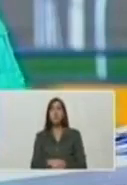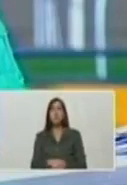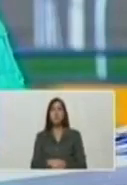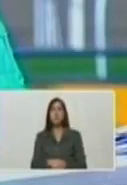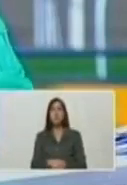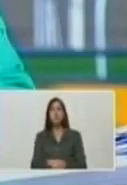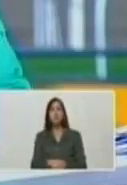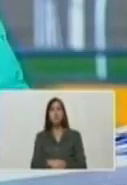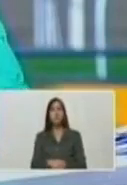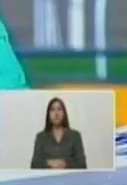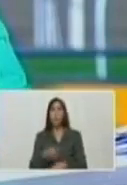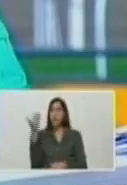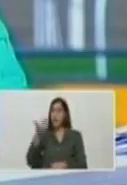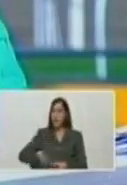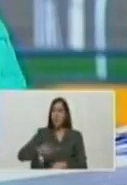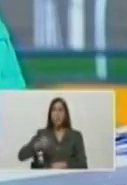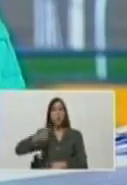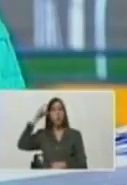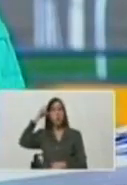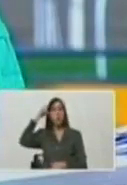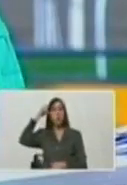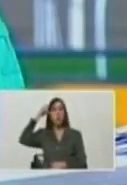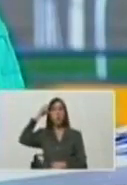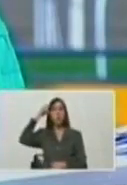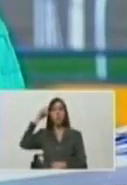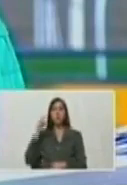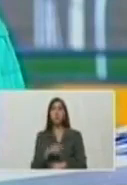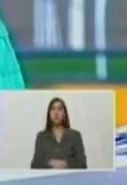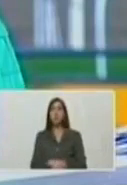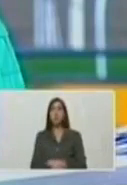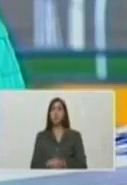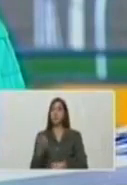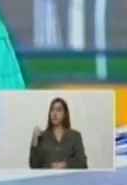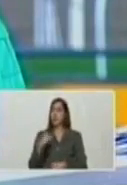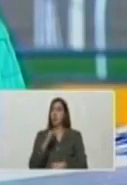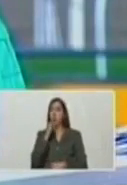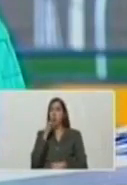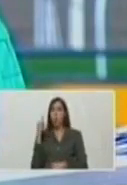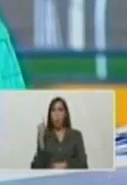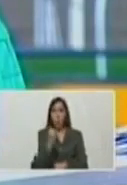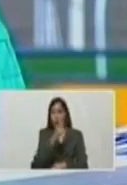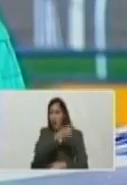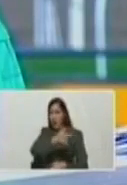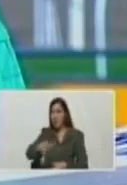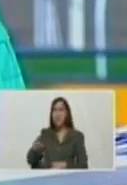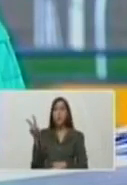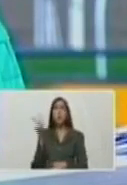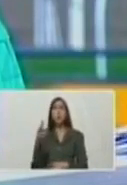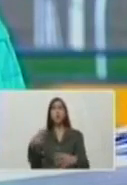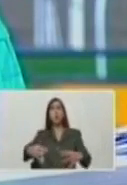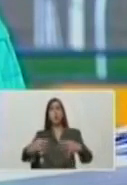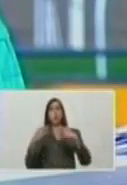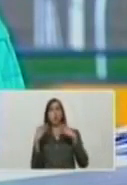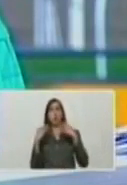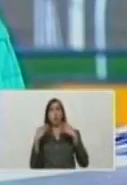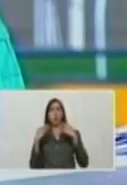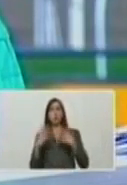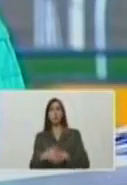es una fecha muy importante. Y tengo que anunciarle a todos los venezolanos y venezolanas